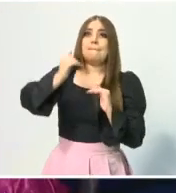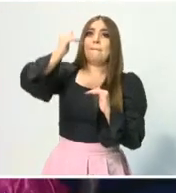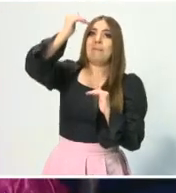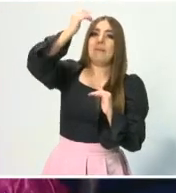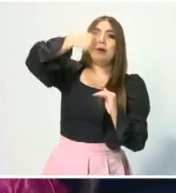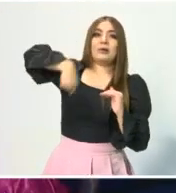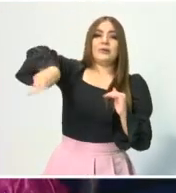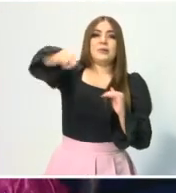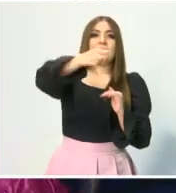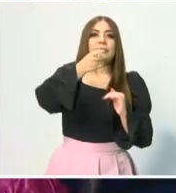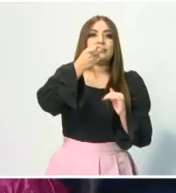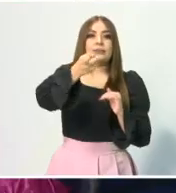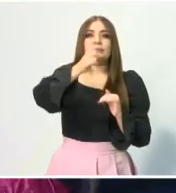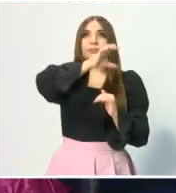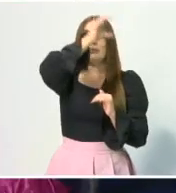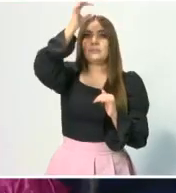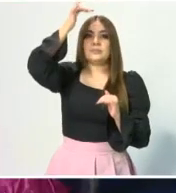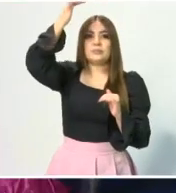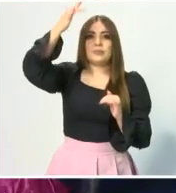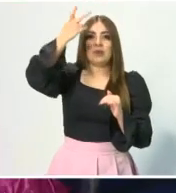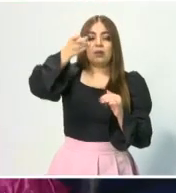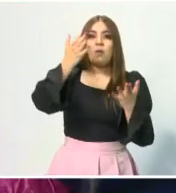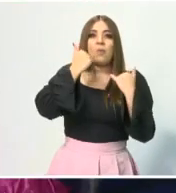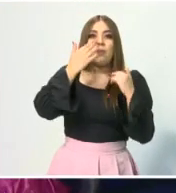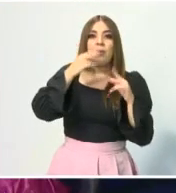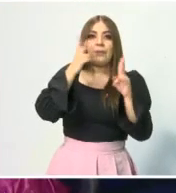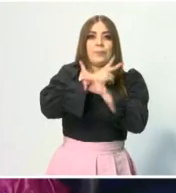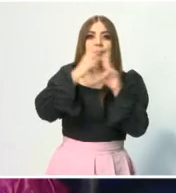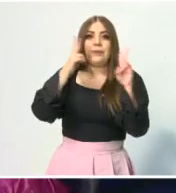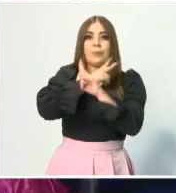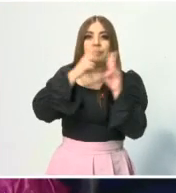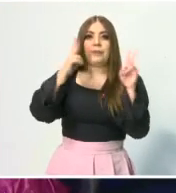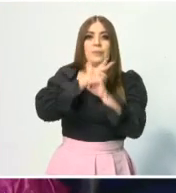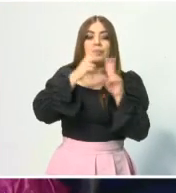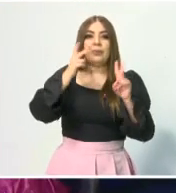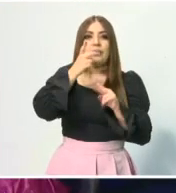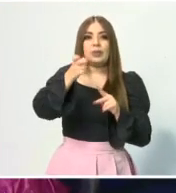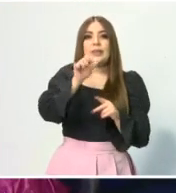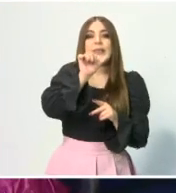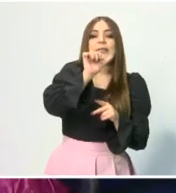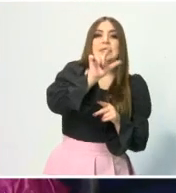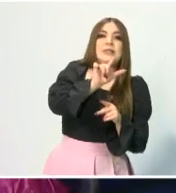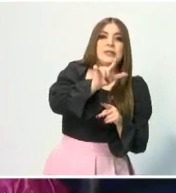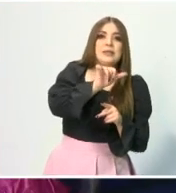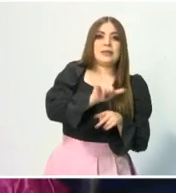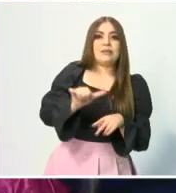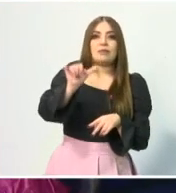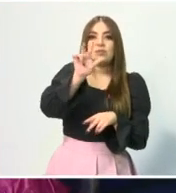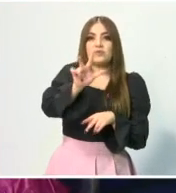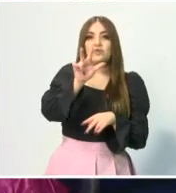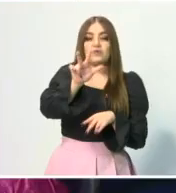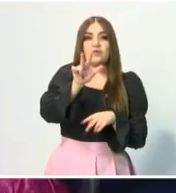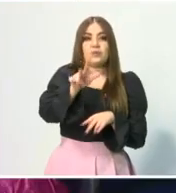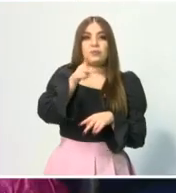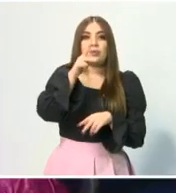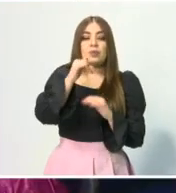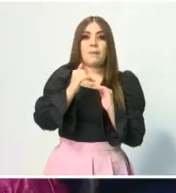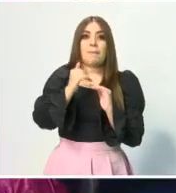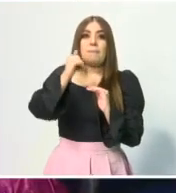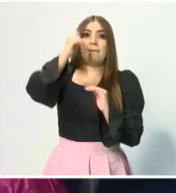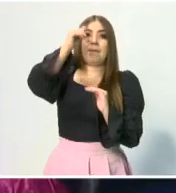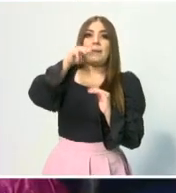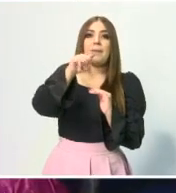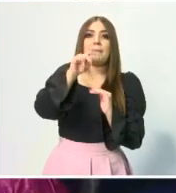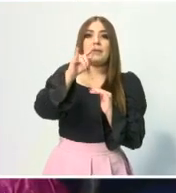Le decía, cielo despejado, no hay viento, temperaturas iniciales entre los 17 a 18, las máximas